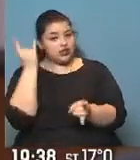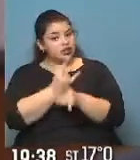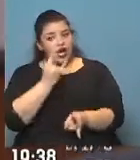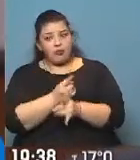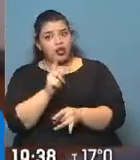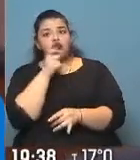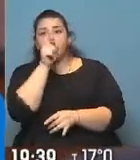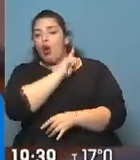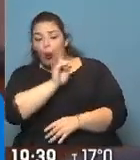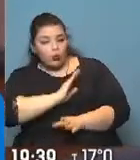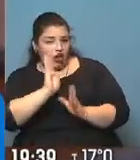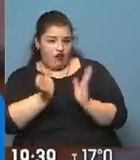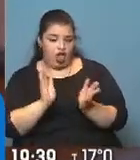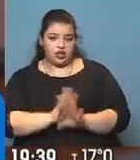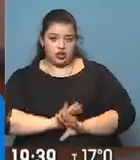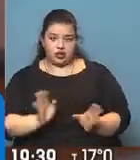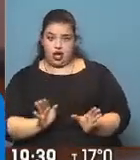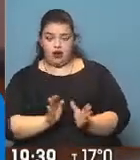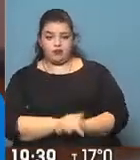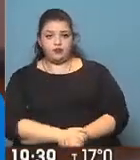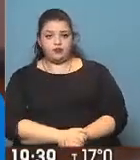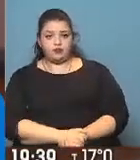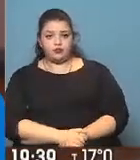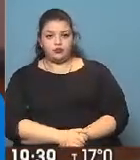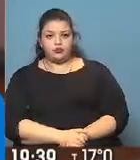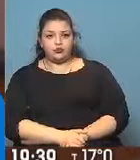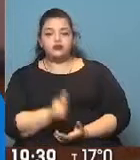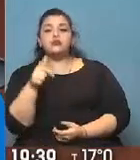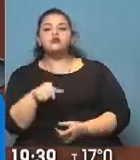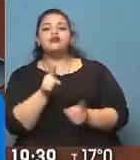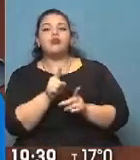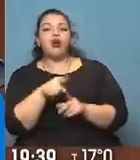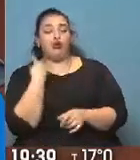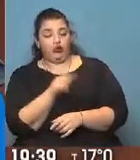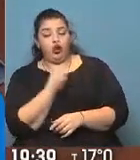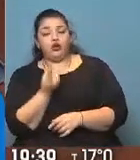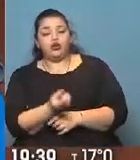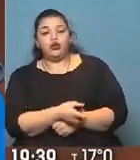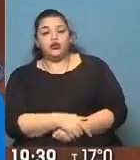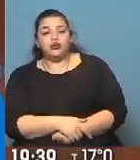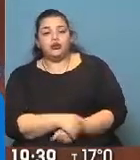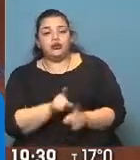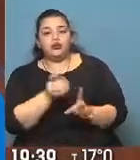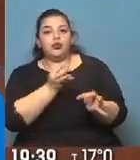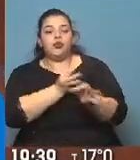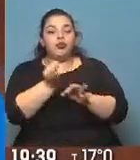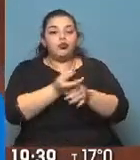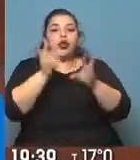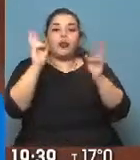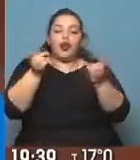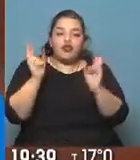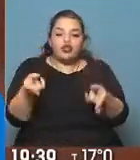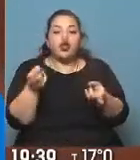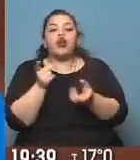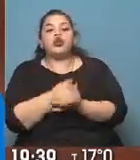no creemos en la violencia y en este caso a nosotros digamos como educadores como docentes que ha hecho este ha